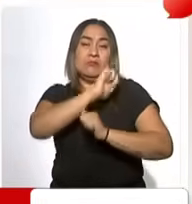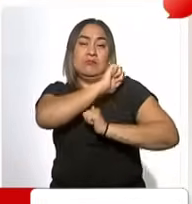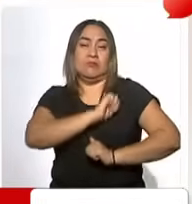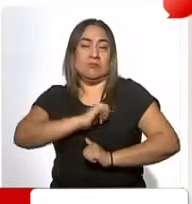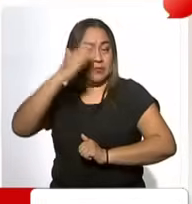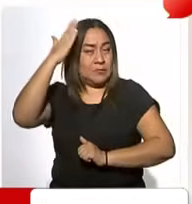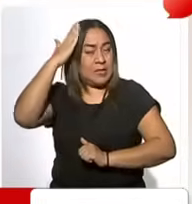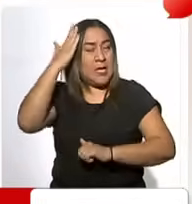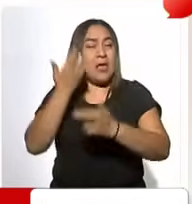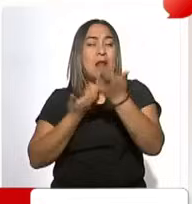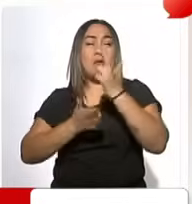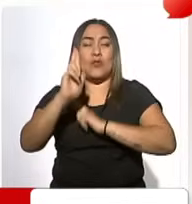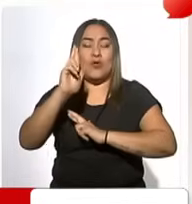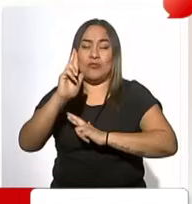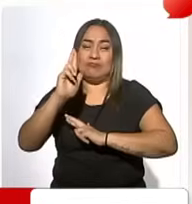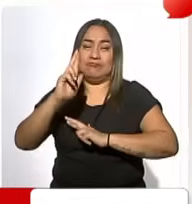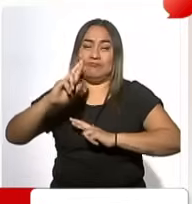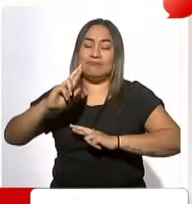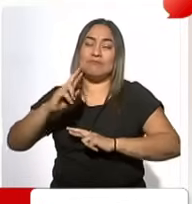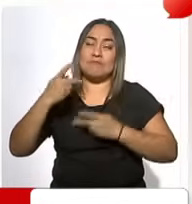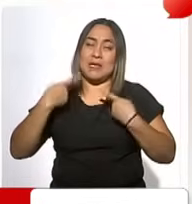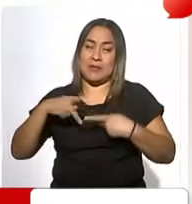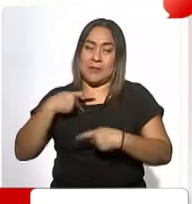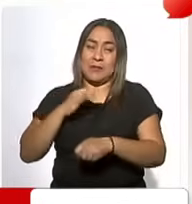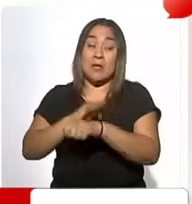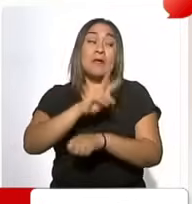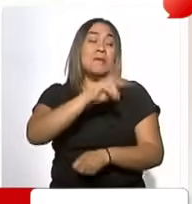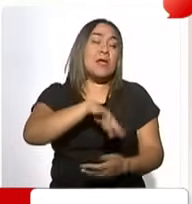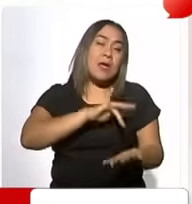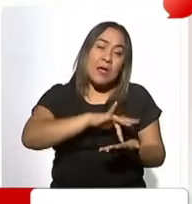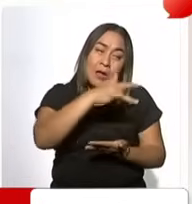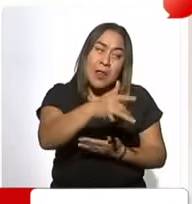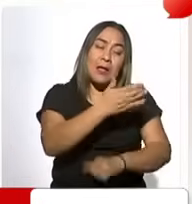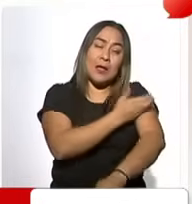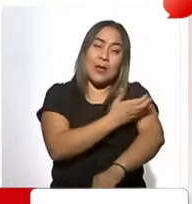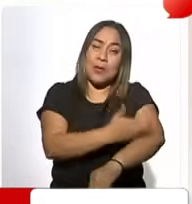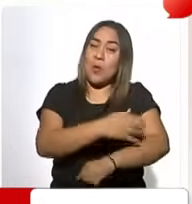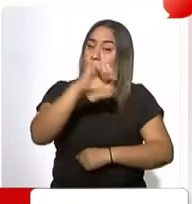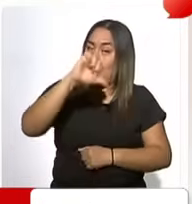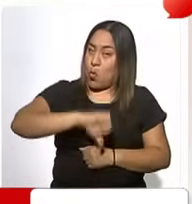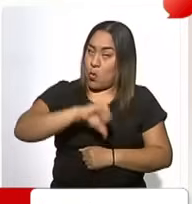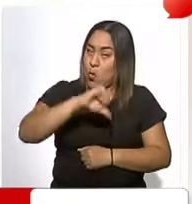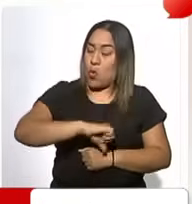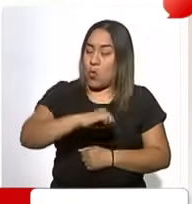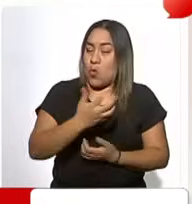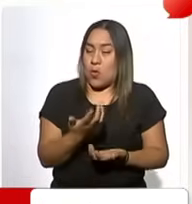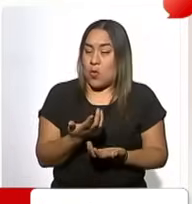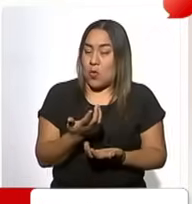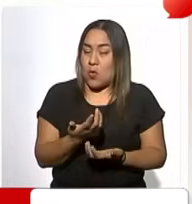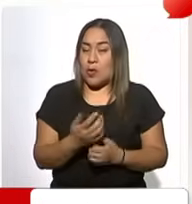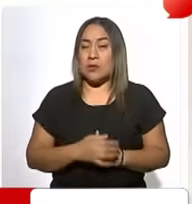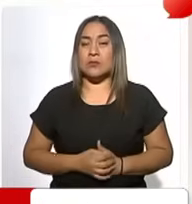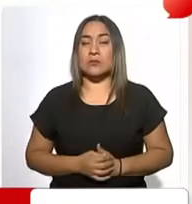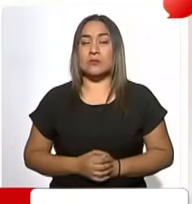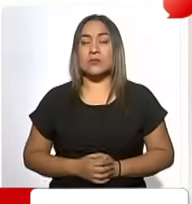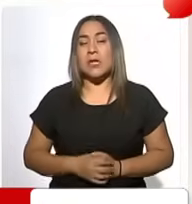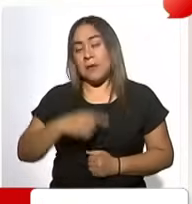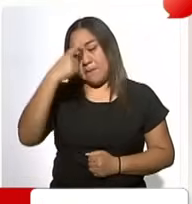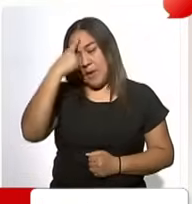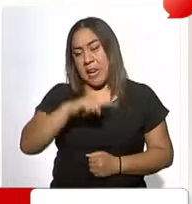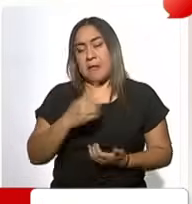y le agradecemos mucho por estar ahora en este espacio para seguir seguir eh